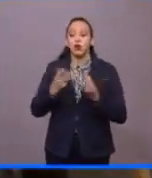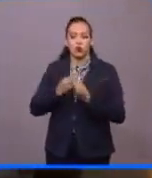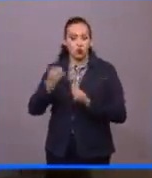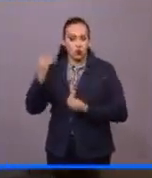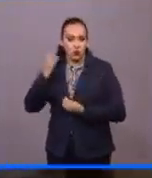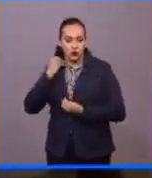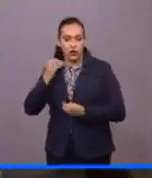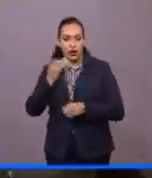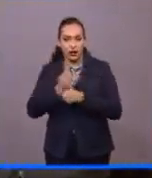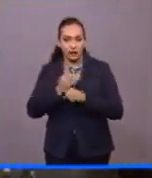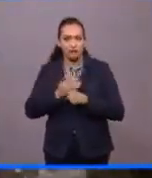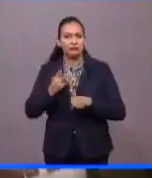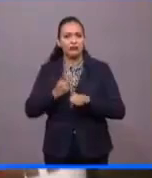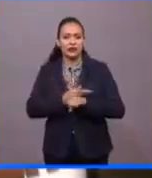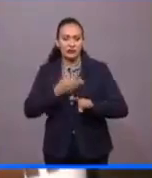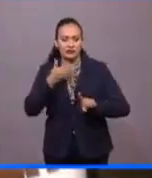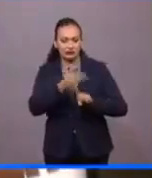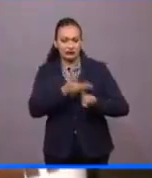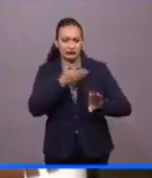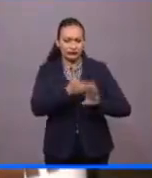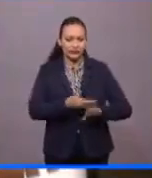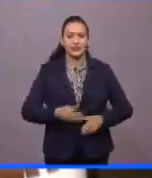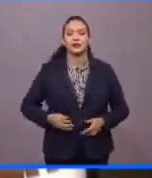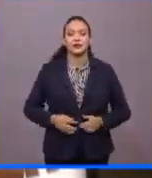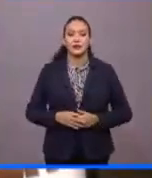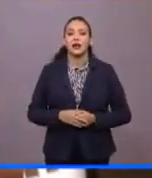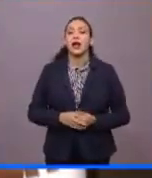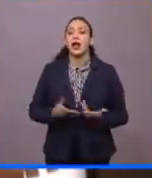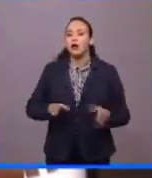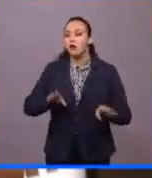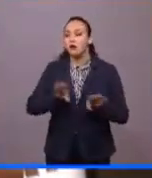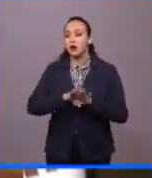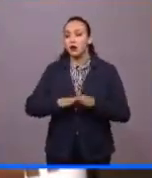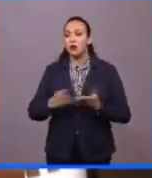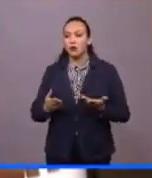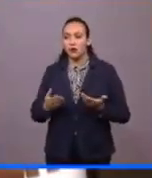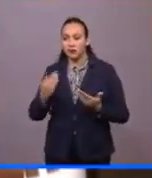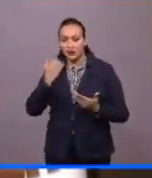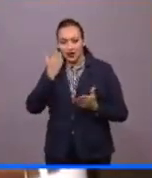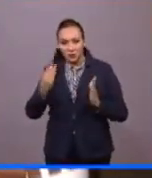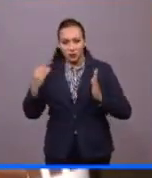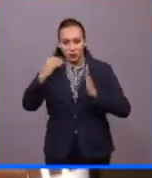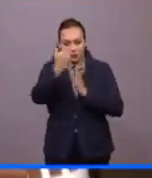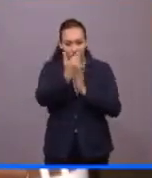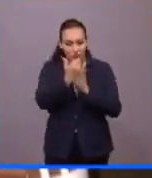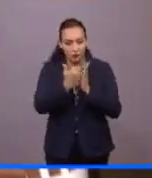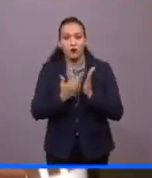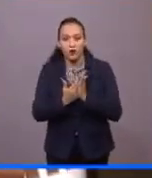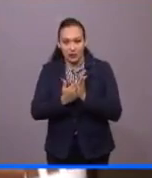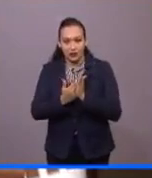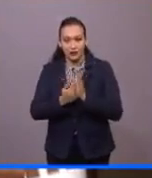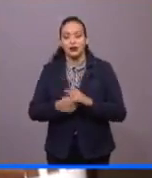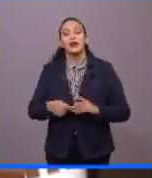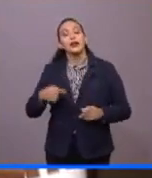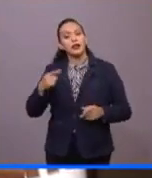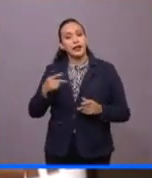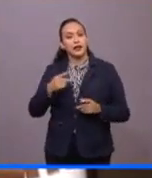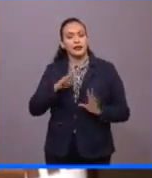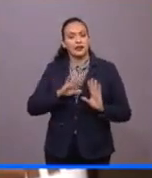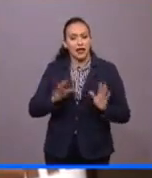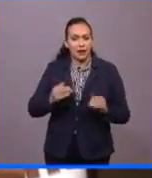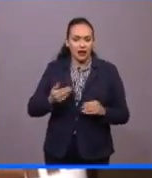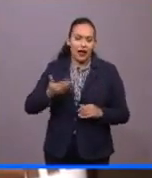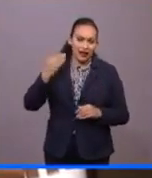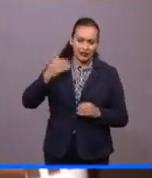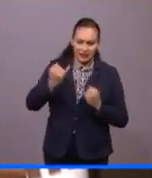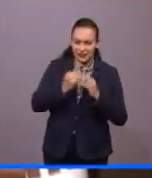hoy están bajo asedio. Para llegar a un esquema político de constitución secuestrada, donde la